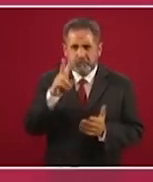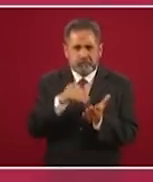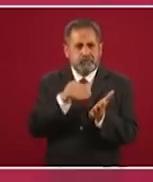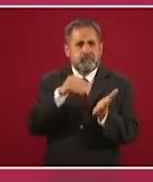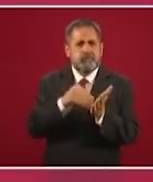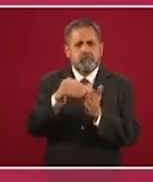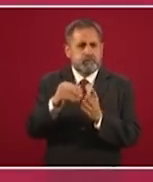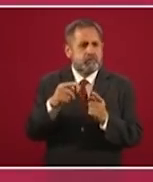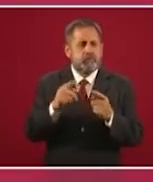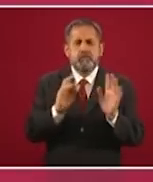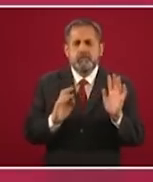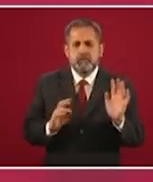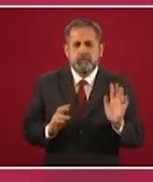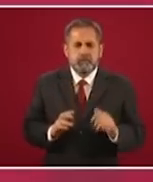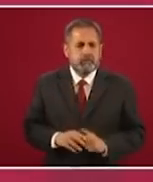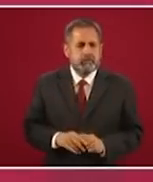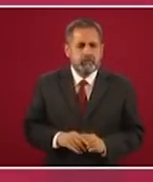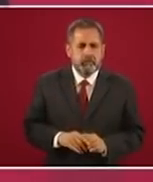2,000 millones.